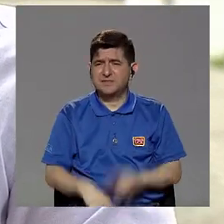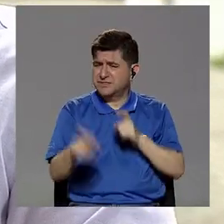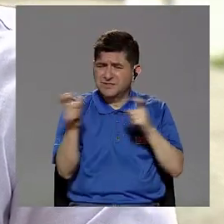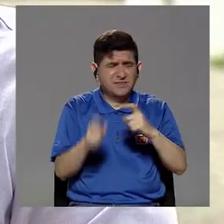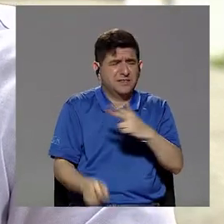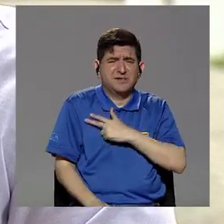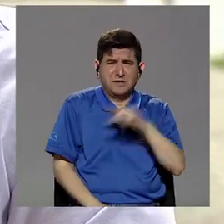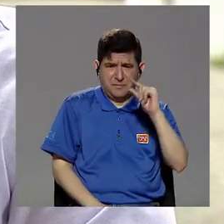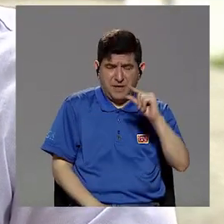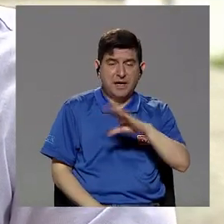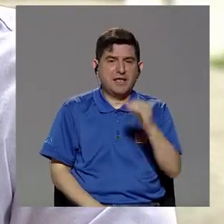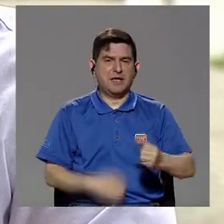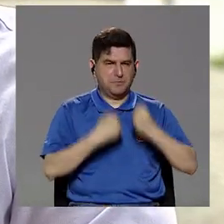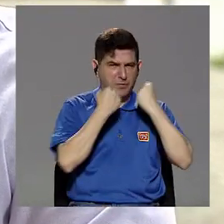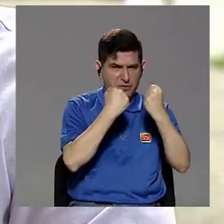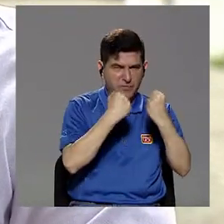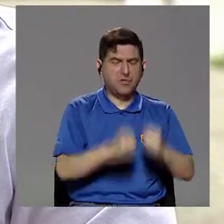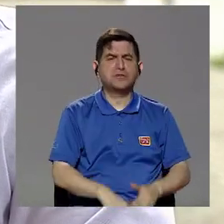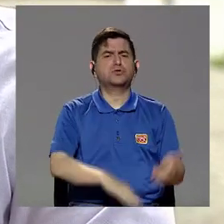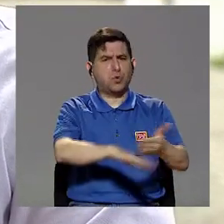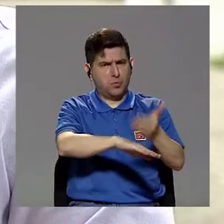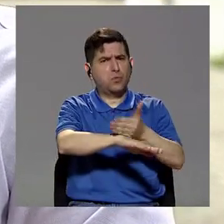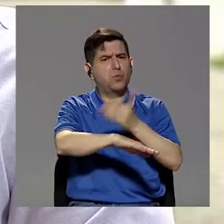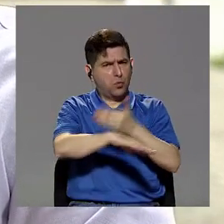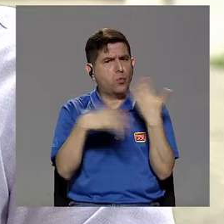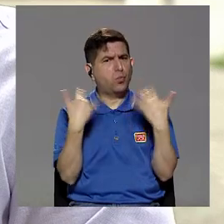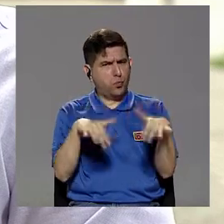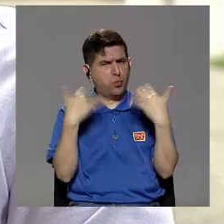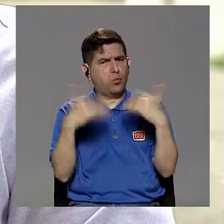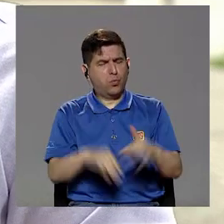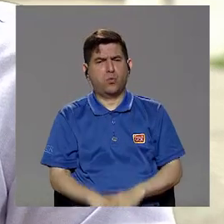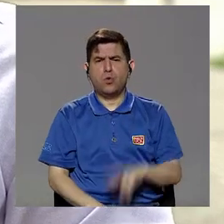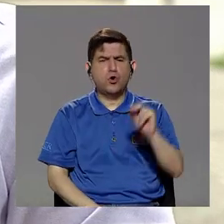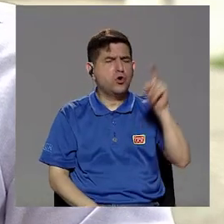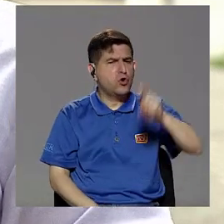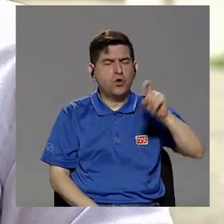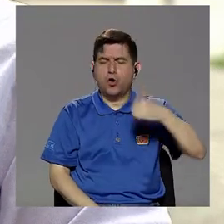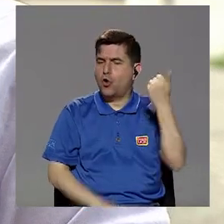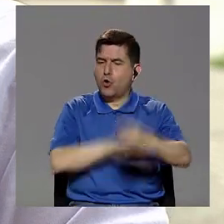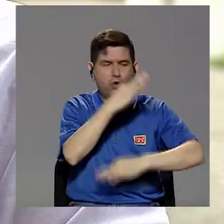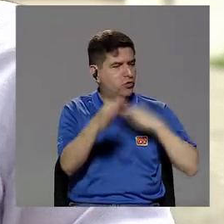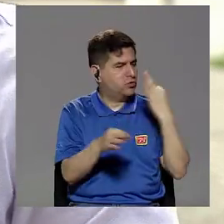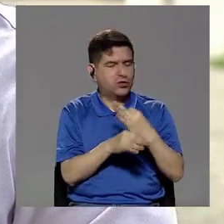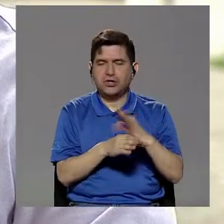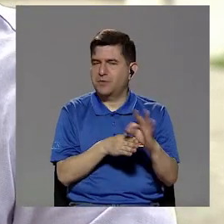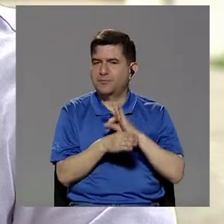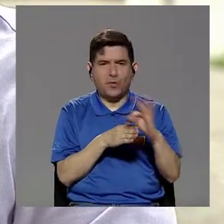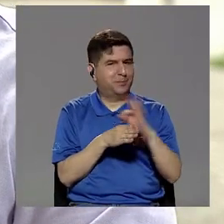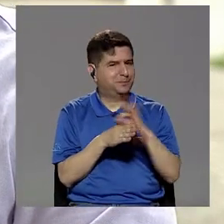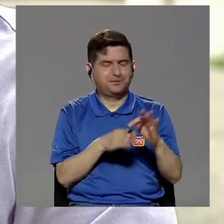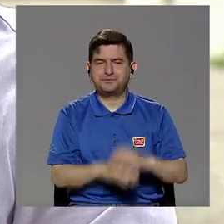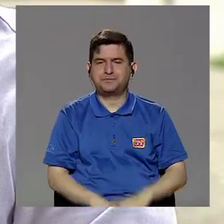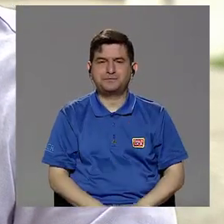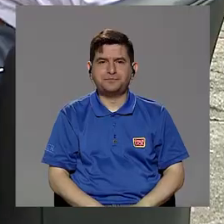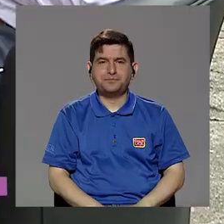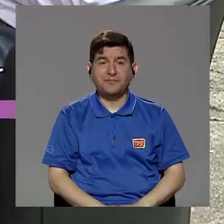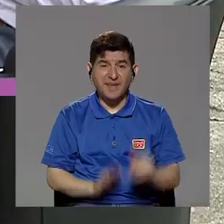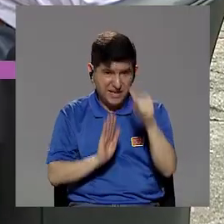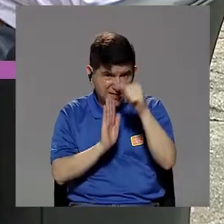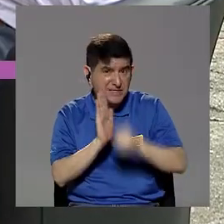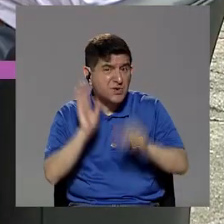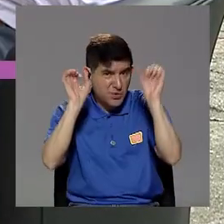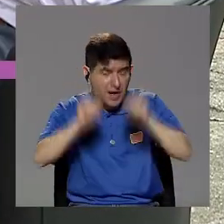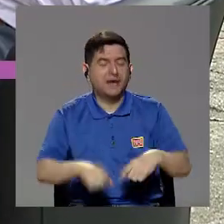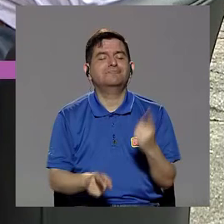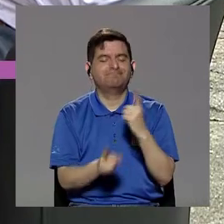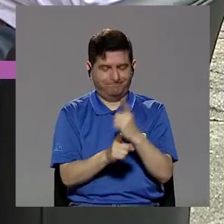es una incontinencia leve y es de esfuerzo, generalmente mejora grandemente y no haya que hacer otro tipo de tratamiento más allá. Incluso